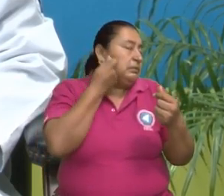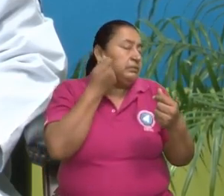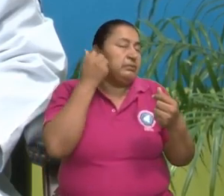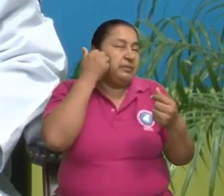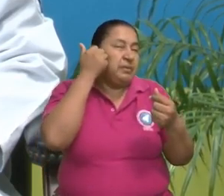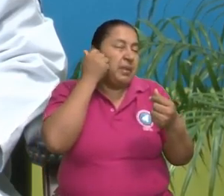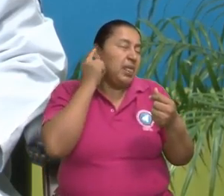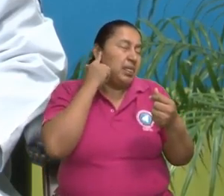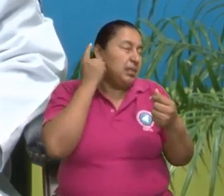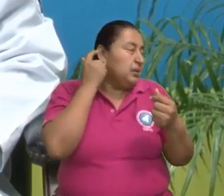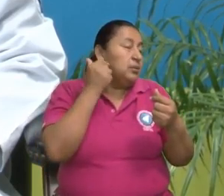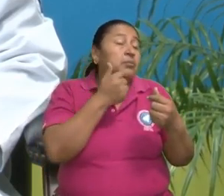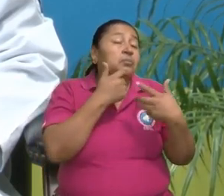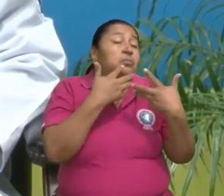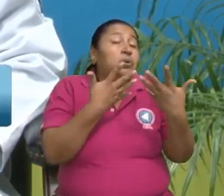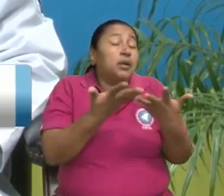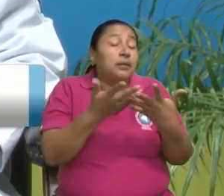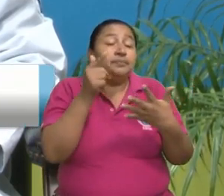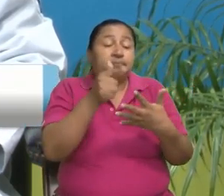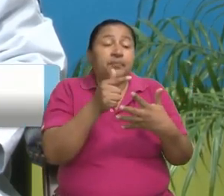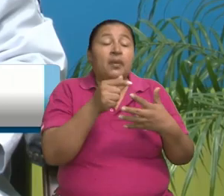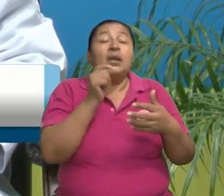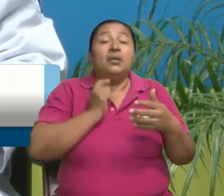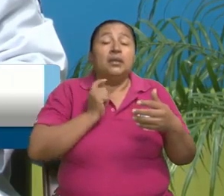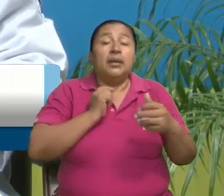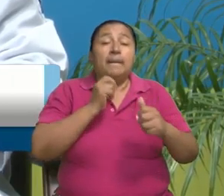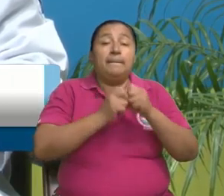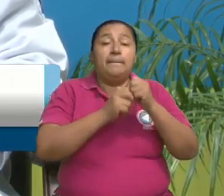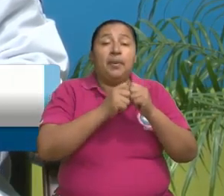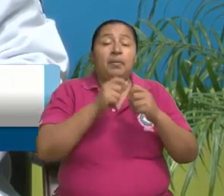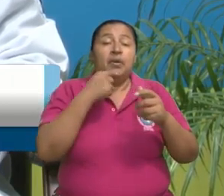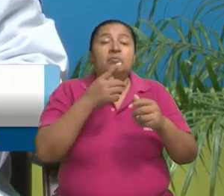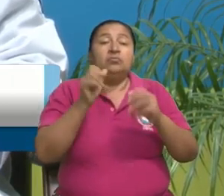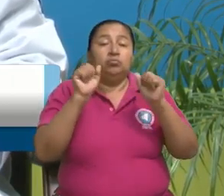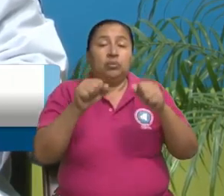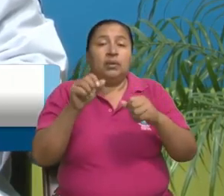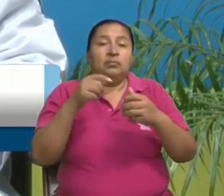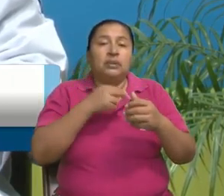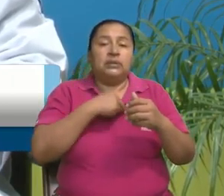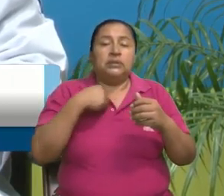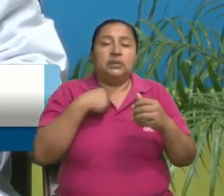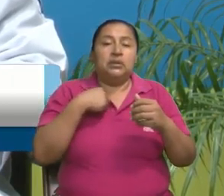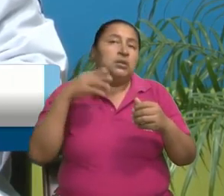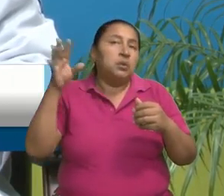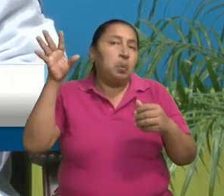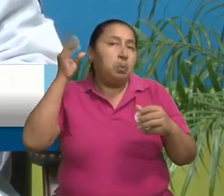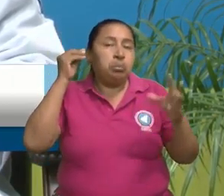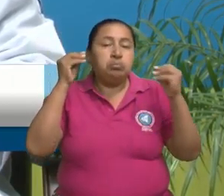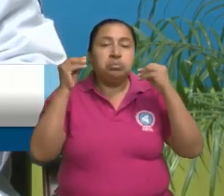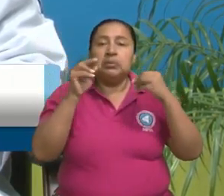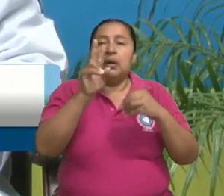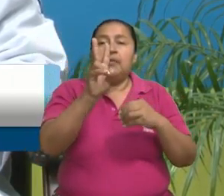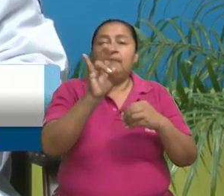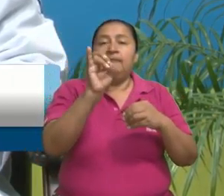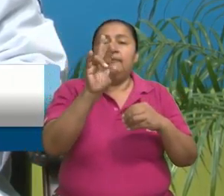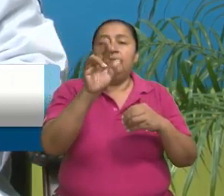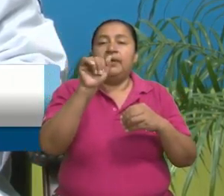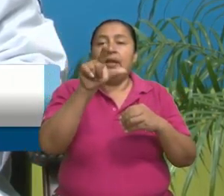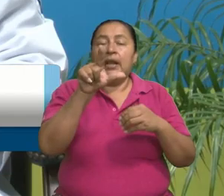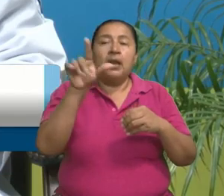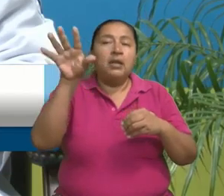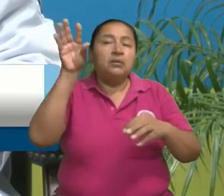este esto se produce por una transmisión de virales verdad que se presenta